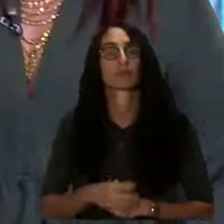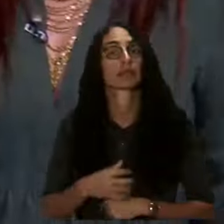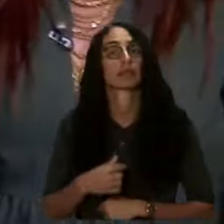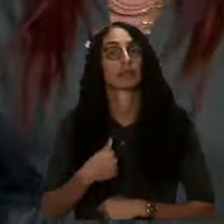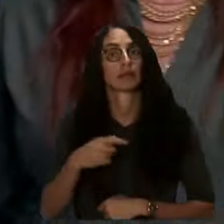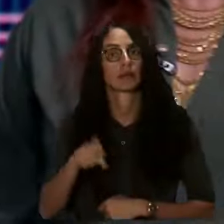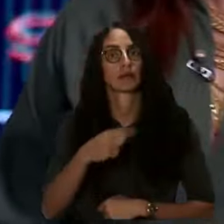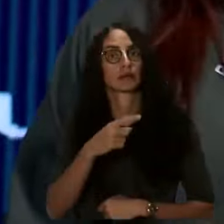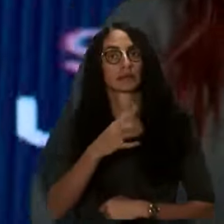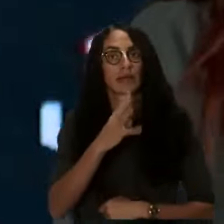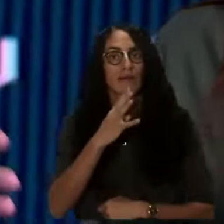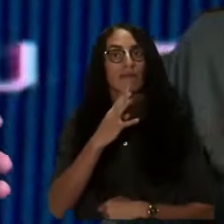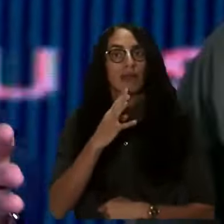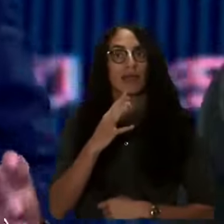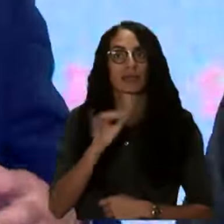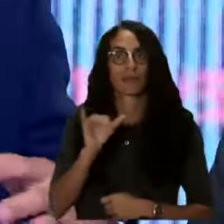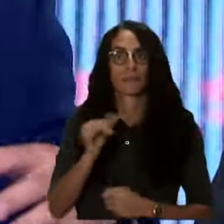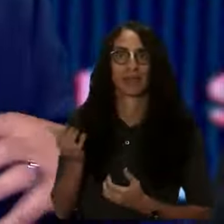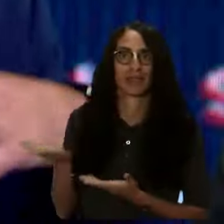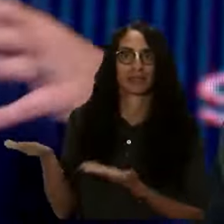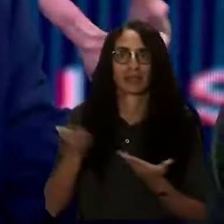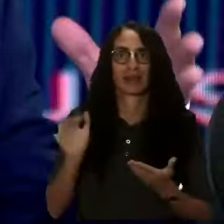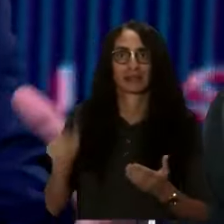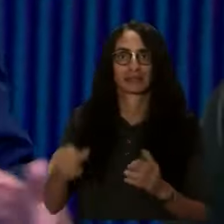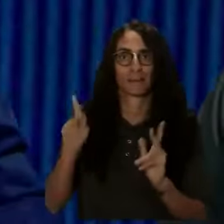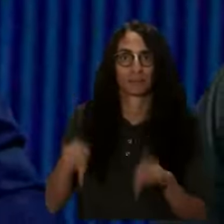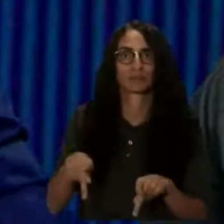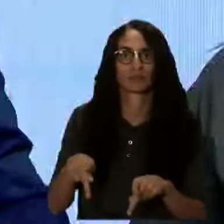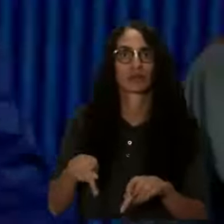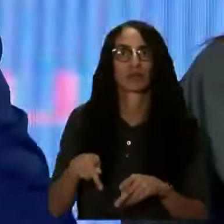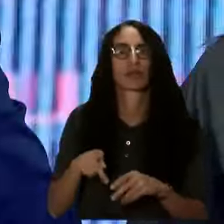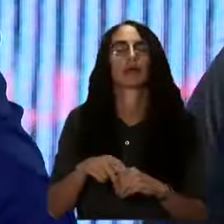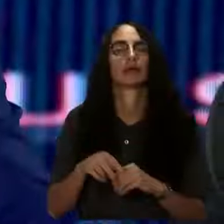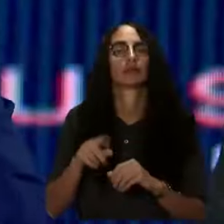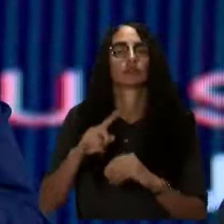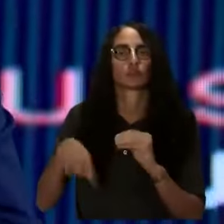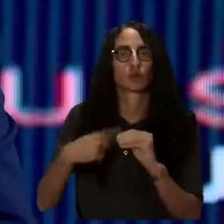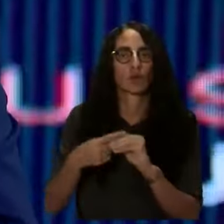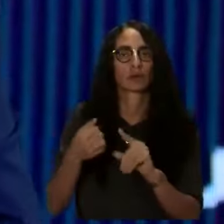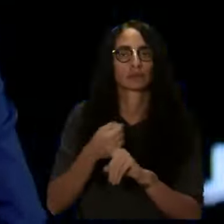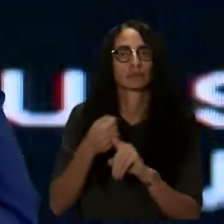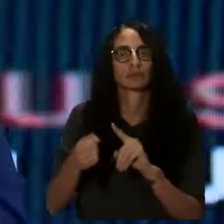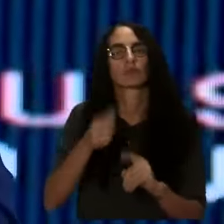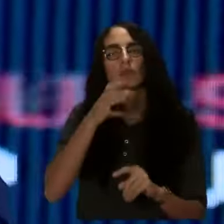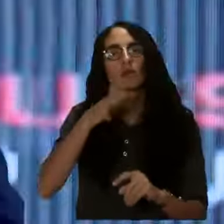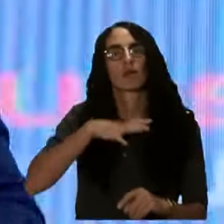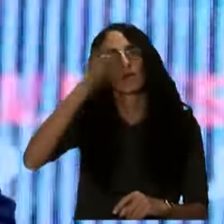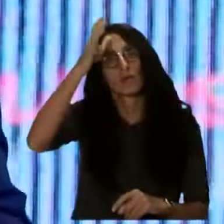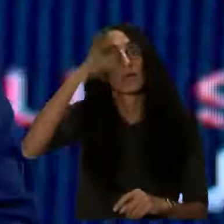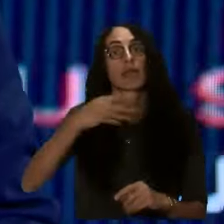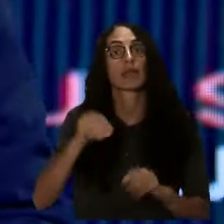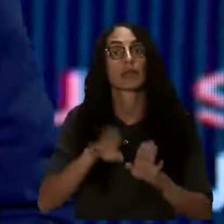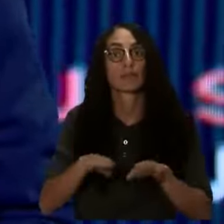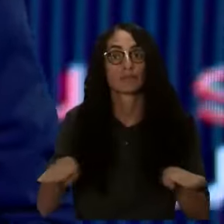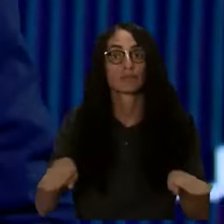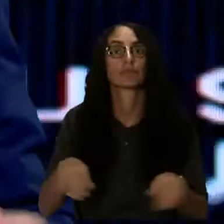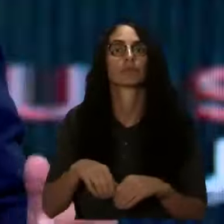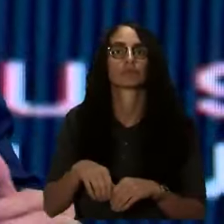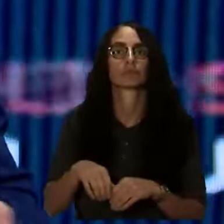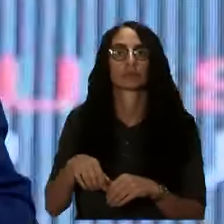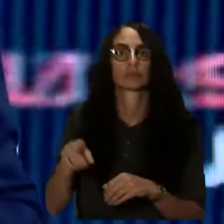traje a la persona que dirige las unidades de violencia doméstica maltrato a menores y delitos sexuales dentro del departamento de